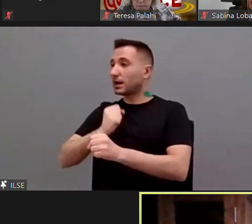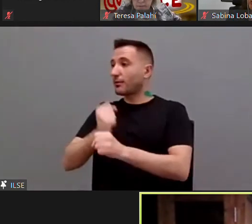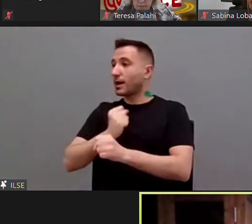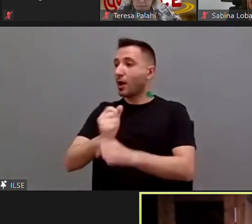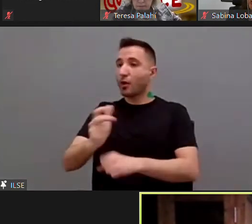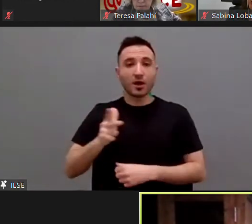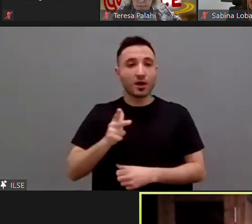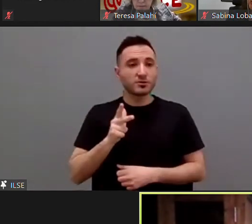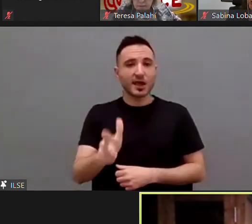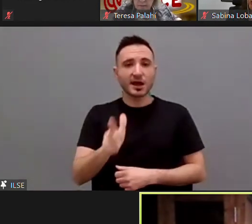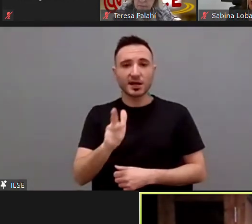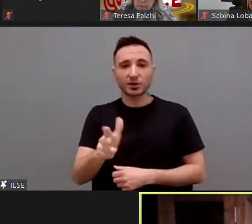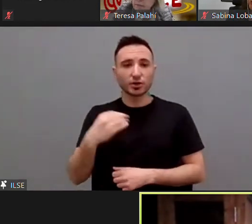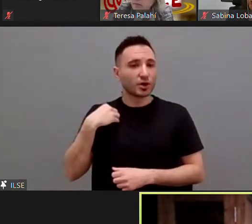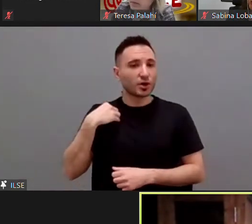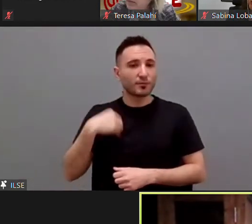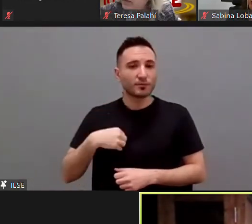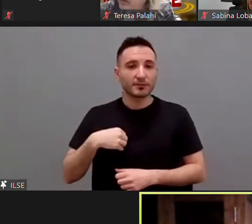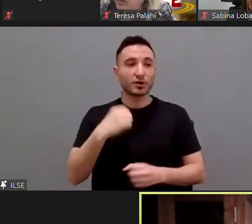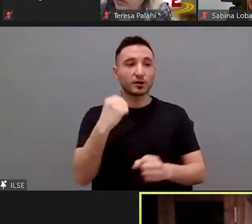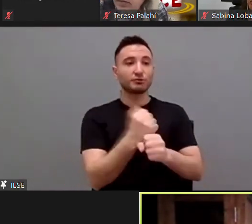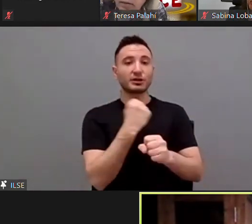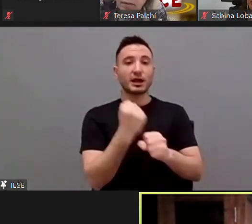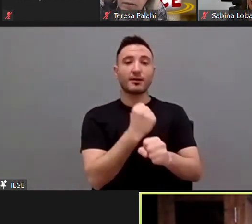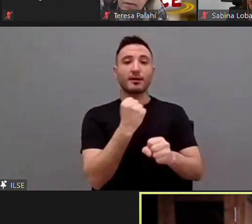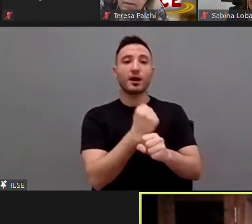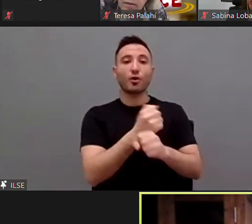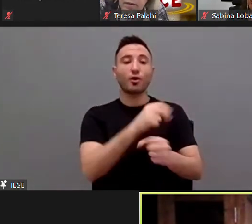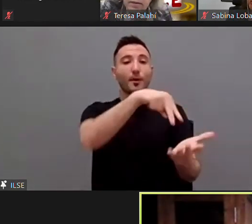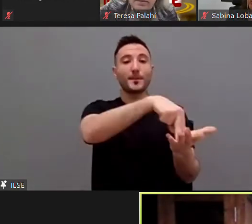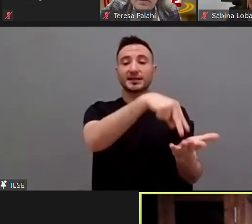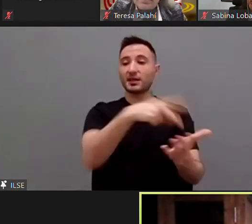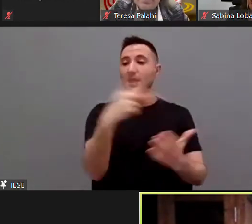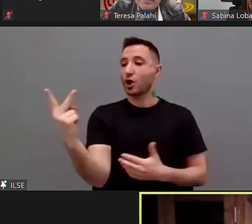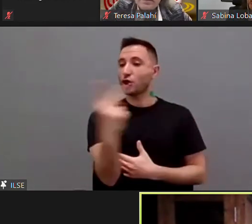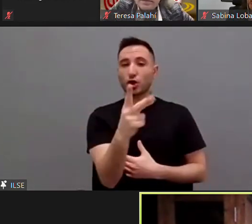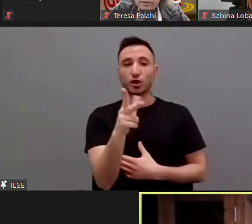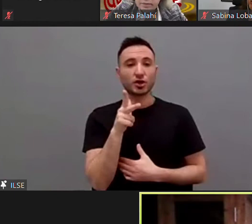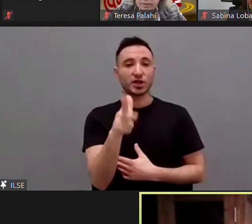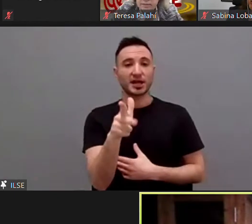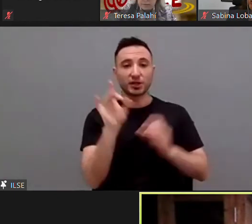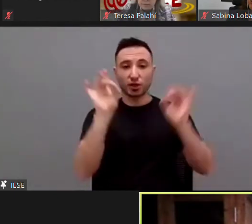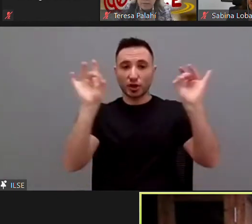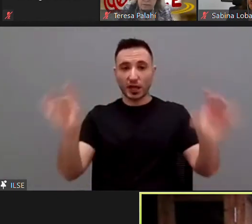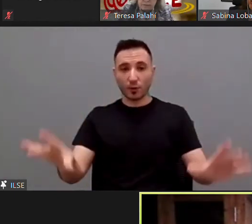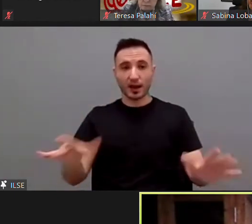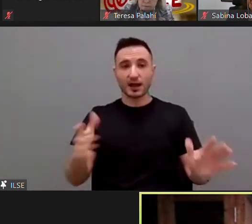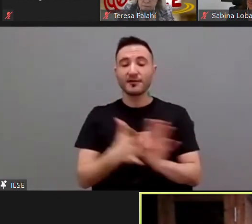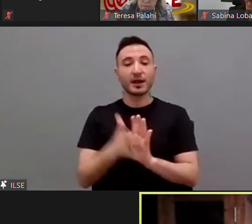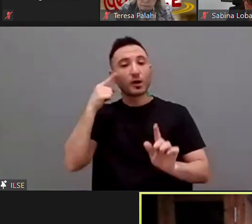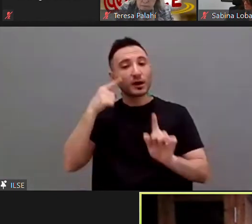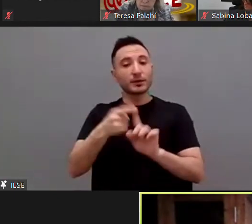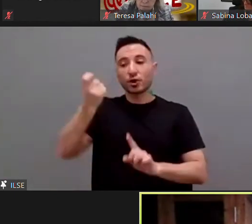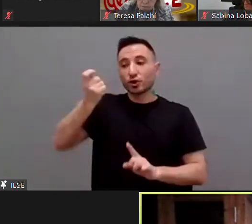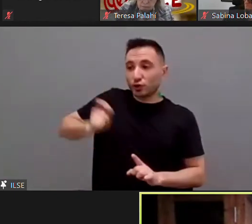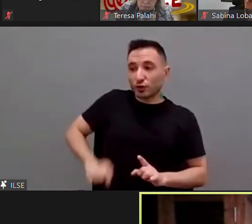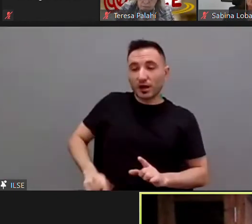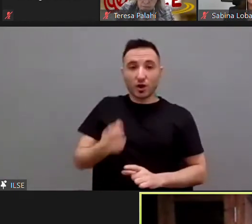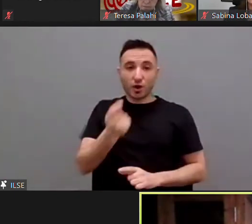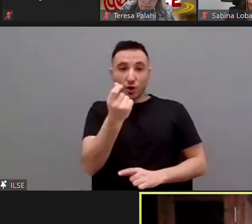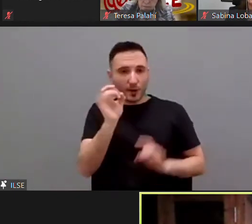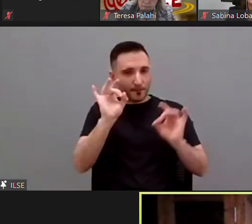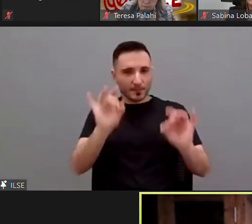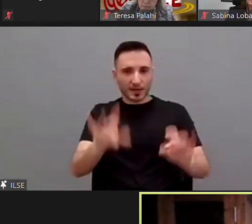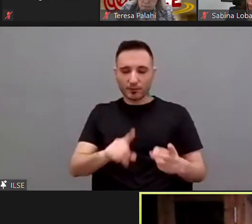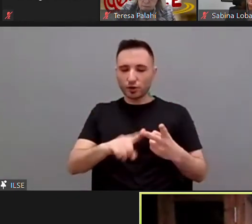que ostentan los trabajadores en puestos presenciales, es decir, el derecho a percibir la misma retribución, la misma estabilidad,